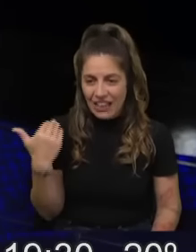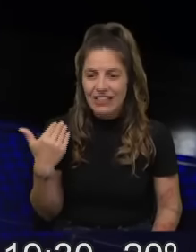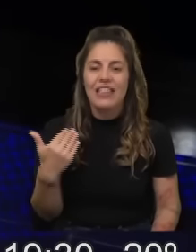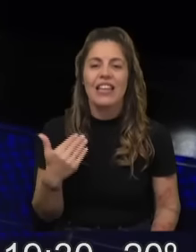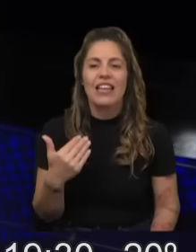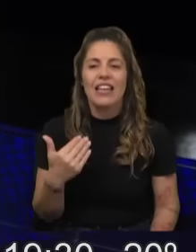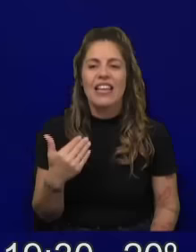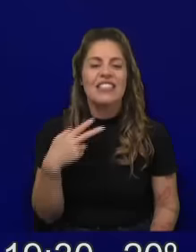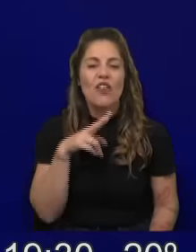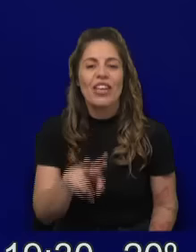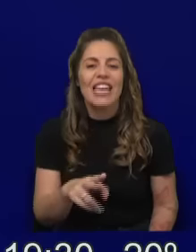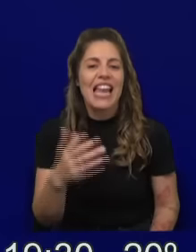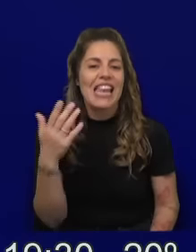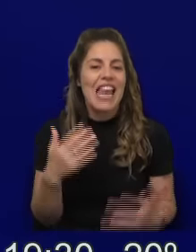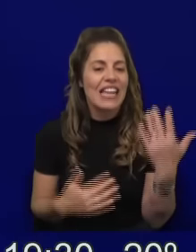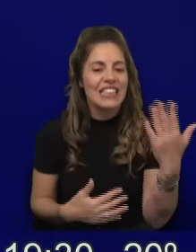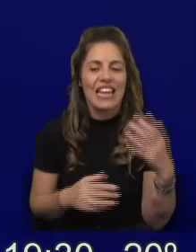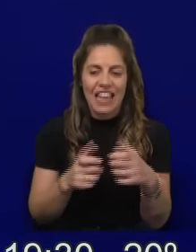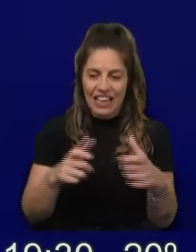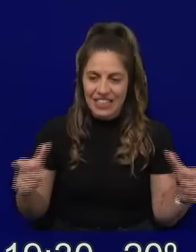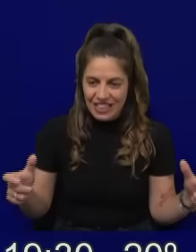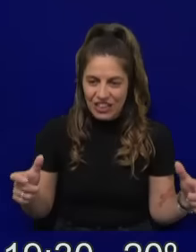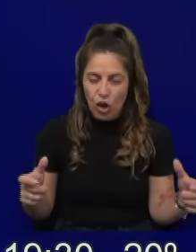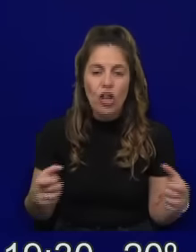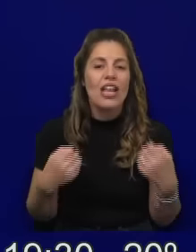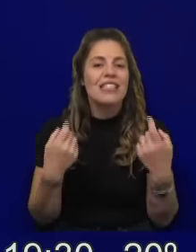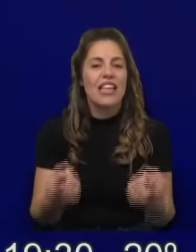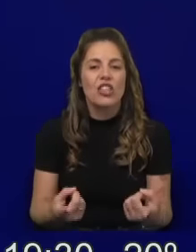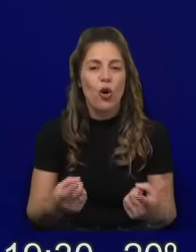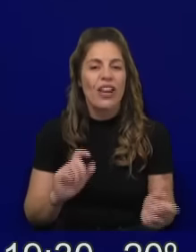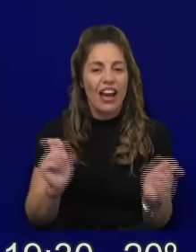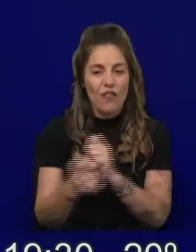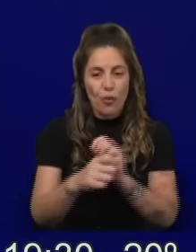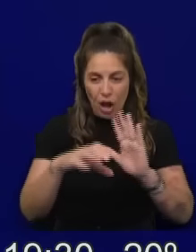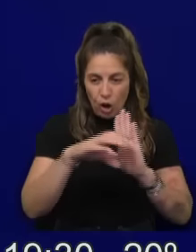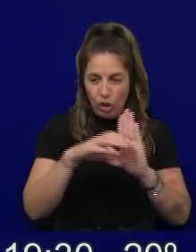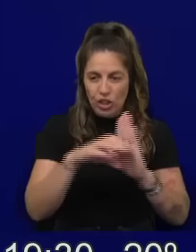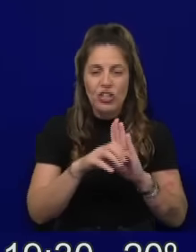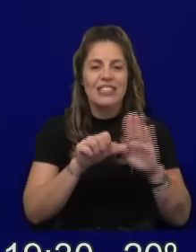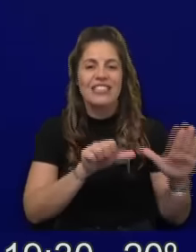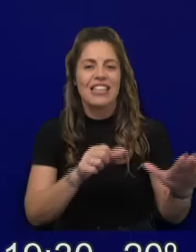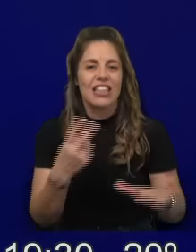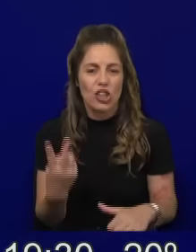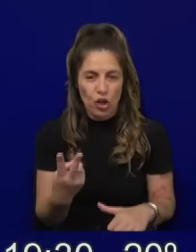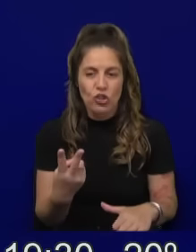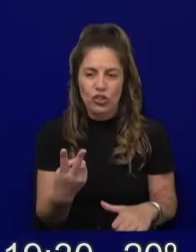favor, y se veía que la izquierda venía creciendo. Entonces se instaló con una reforma constitucional en el 62